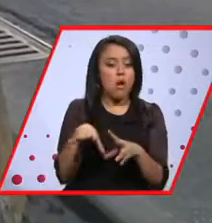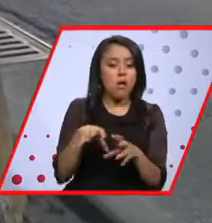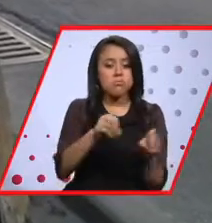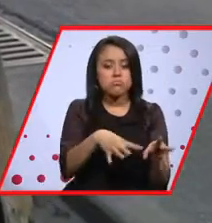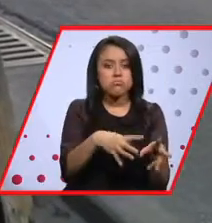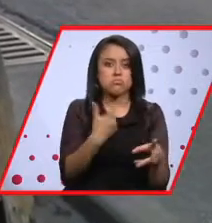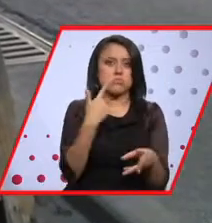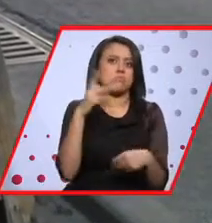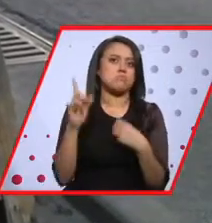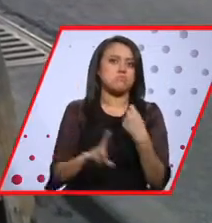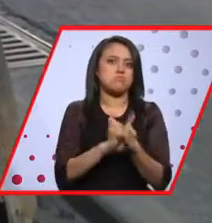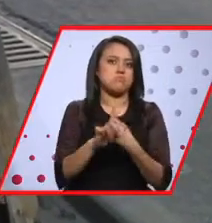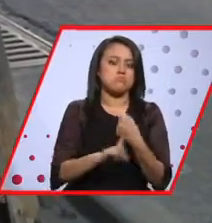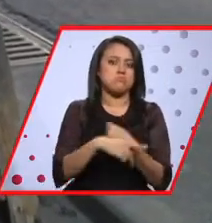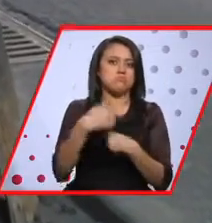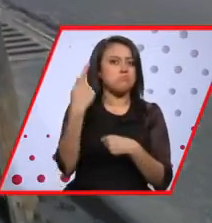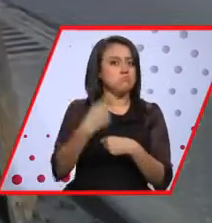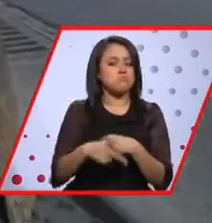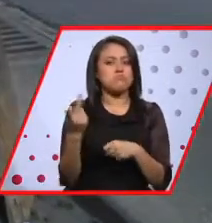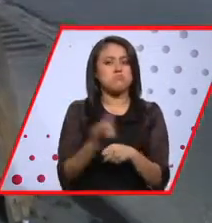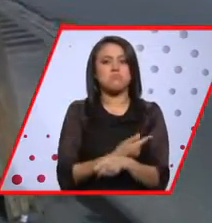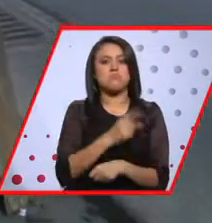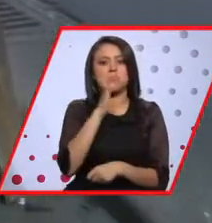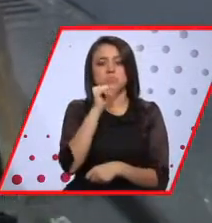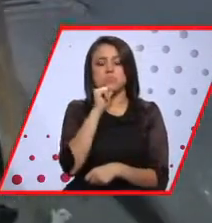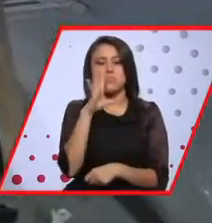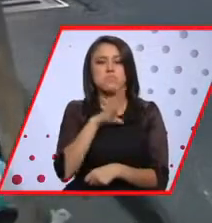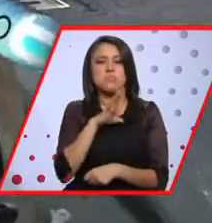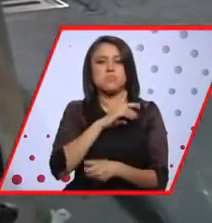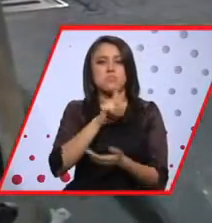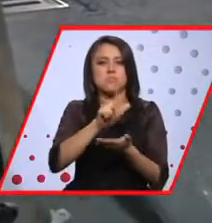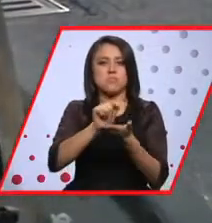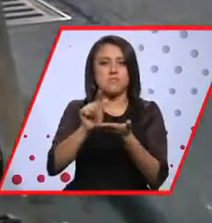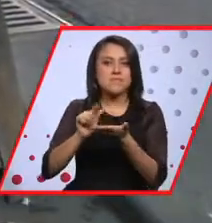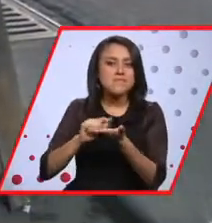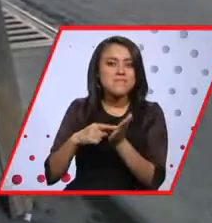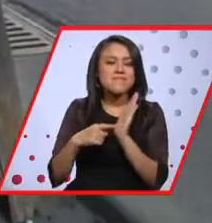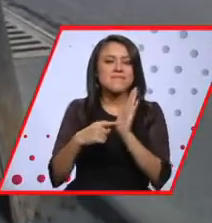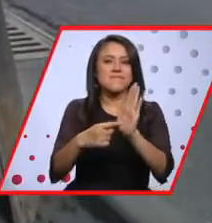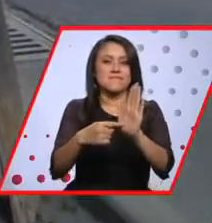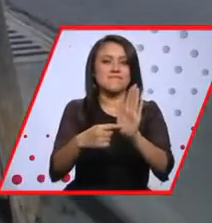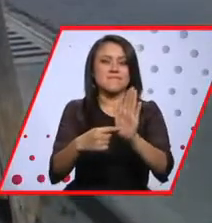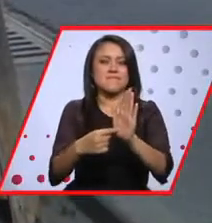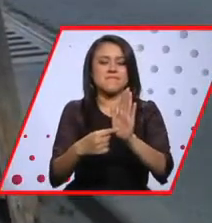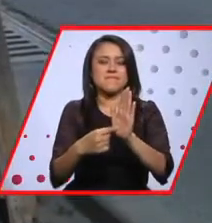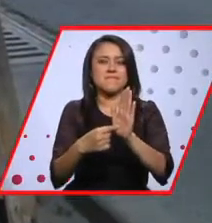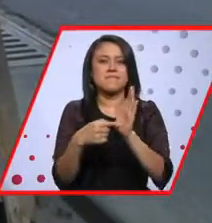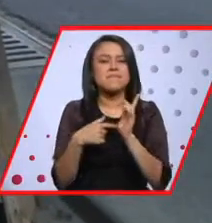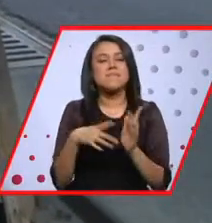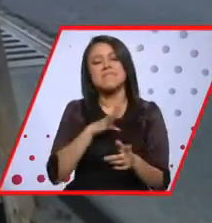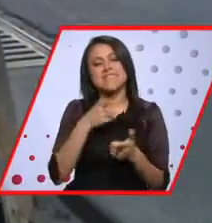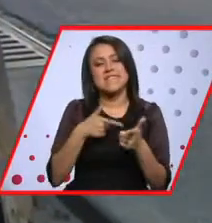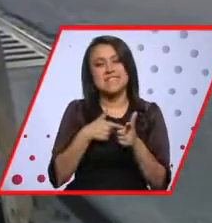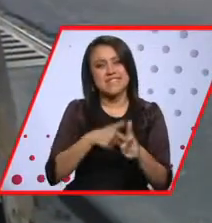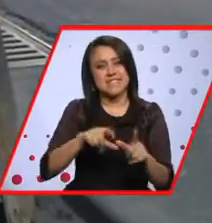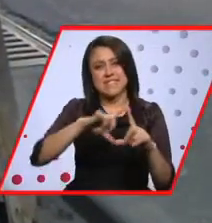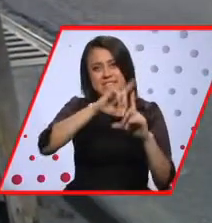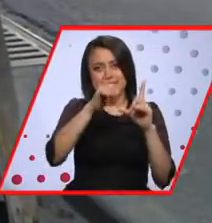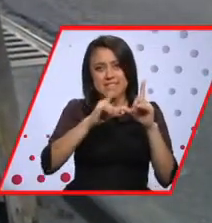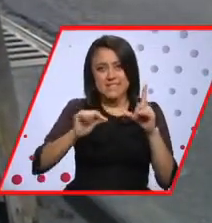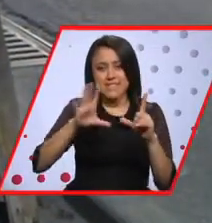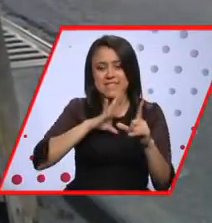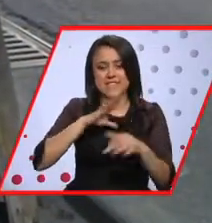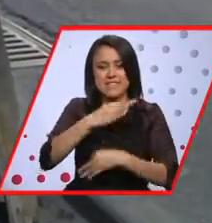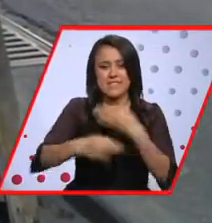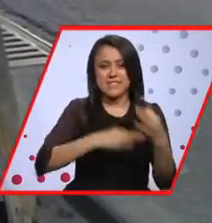complican un chorro el paso de la gente, ¿no? Por acá andaba mi Twitter. ¡Ay! ¿Ya lo vieron? Pues, quítese Twitter y yo voy a seguir reportando desde cualquier punto